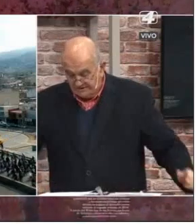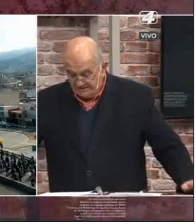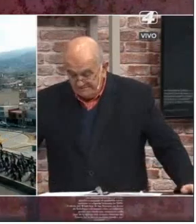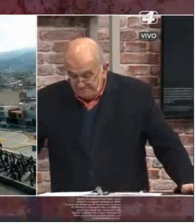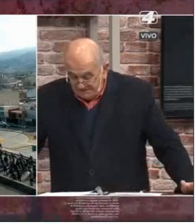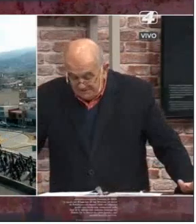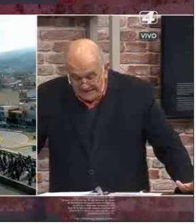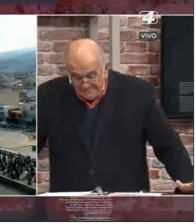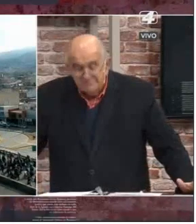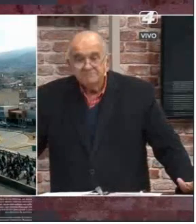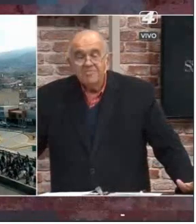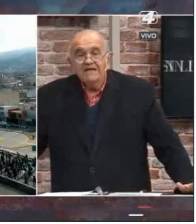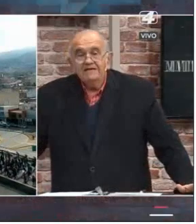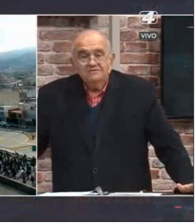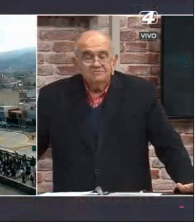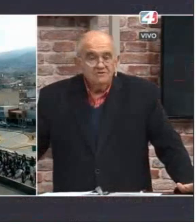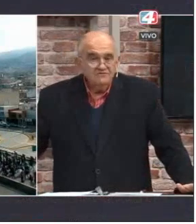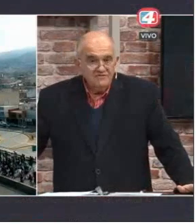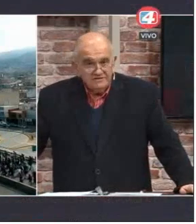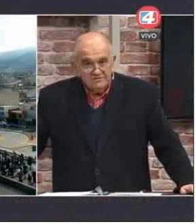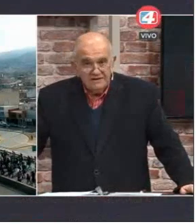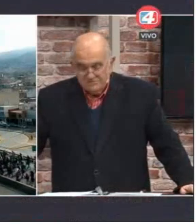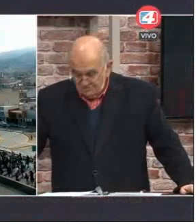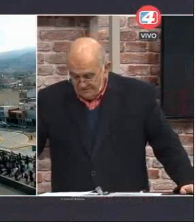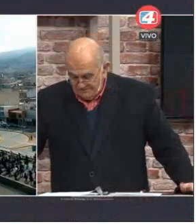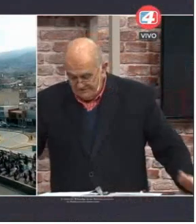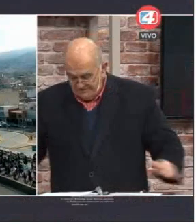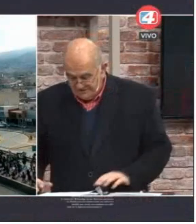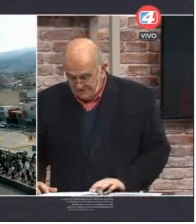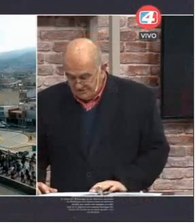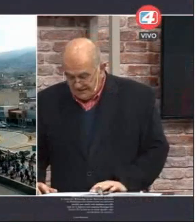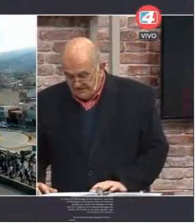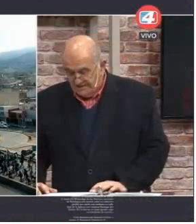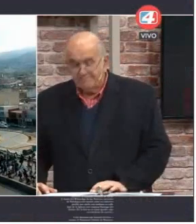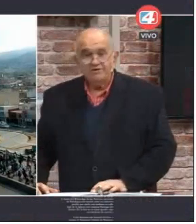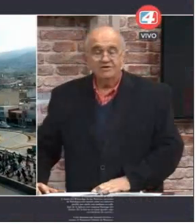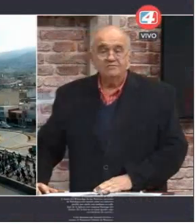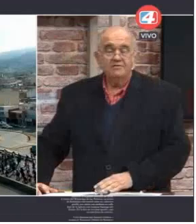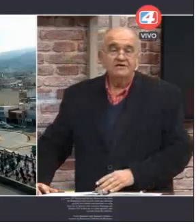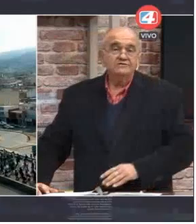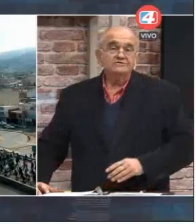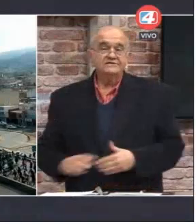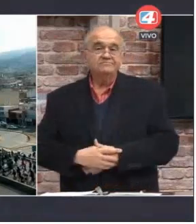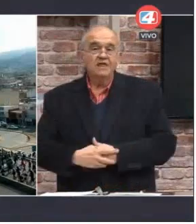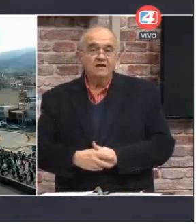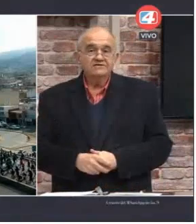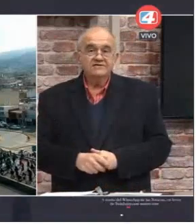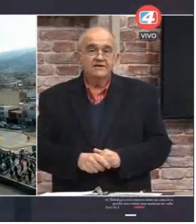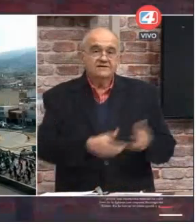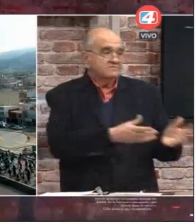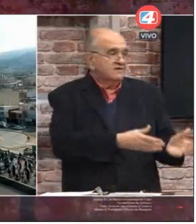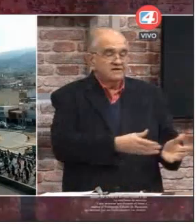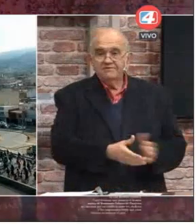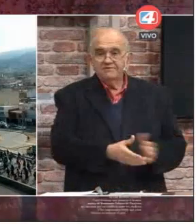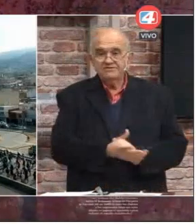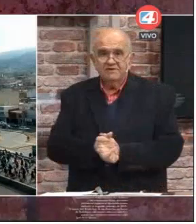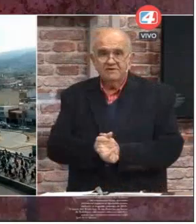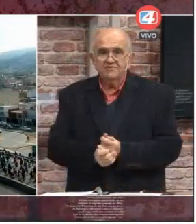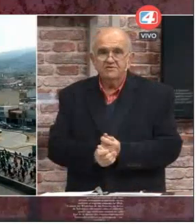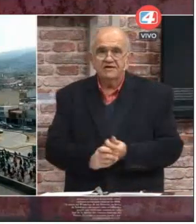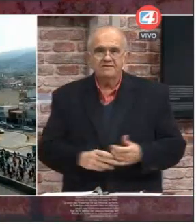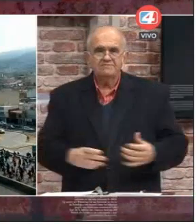salir de ahí el paro del campo un conflicto absolutamente irracional en el peor de los momentos y hacia la semana que